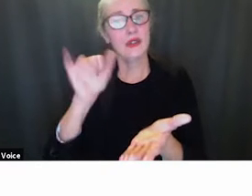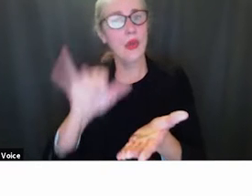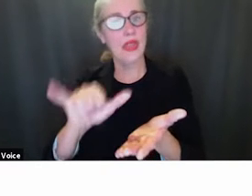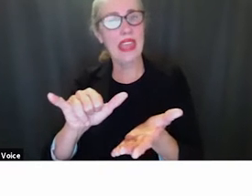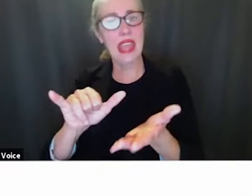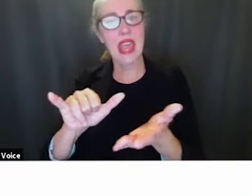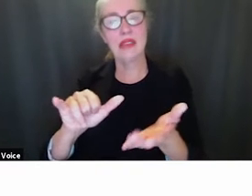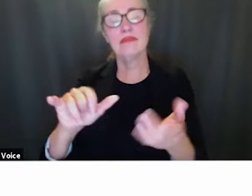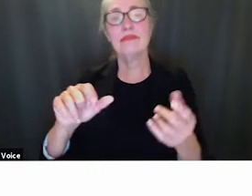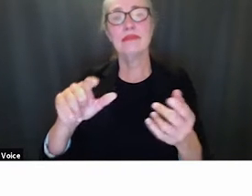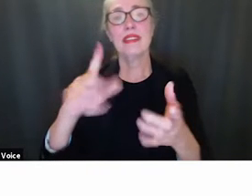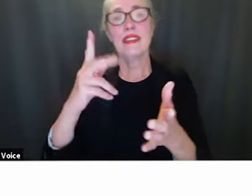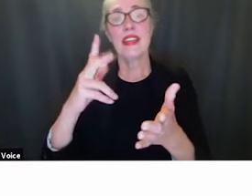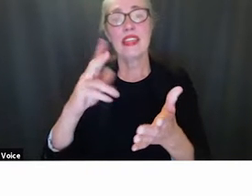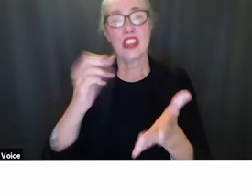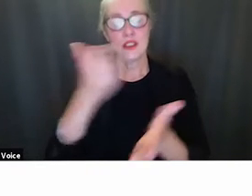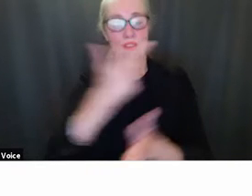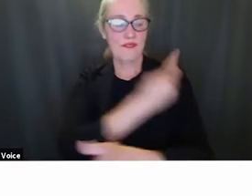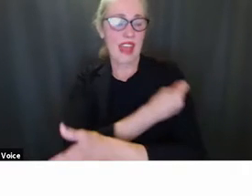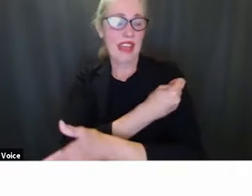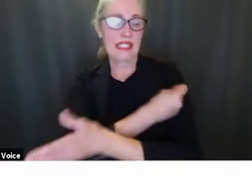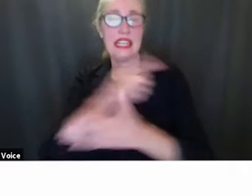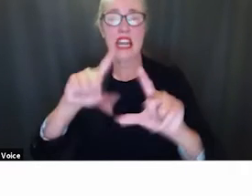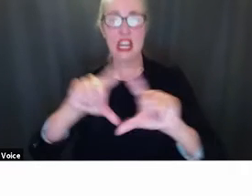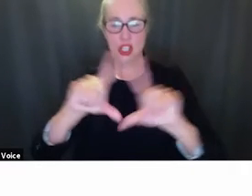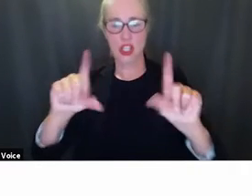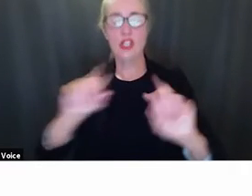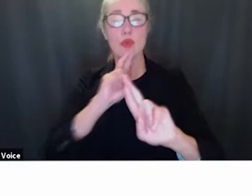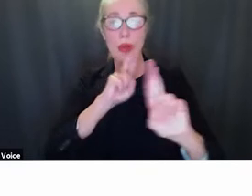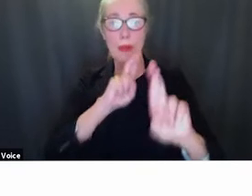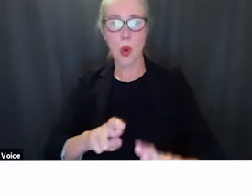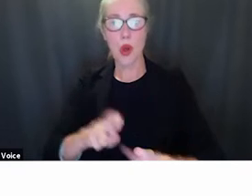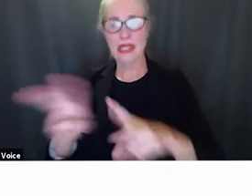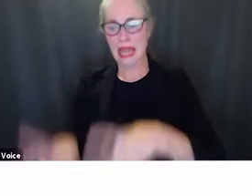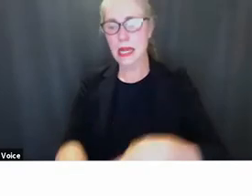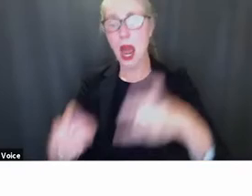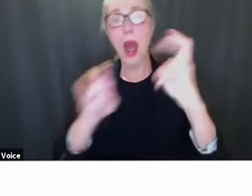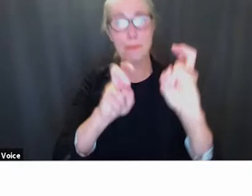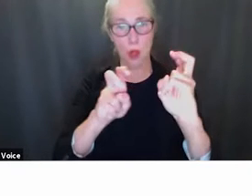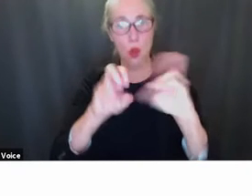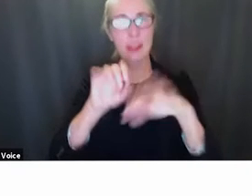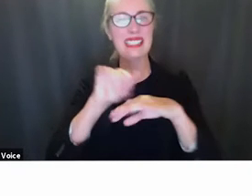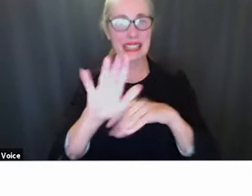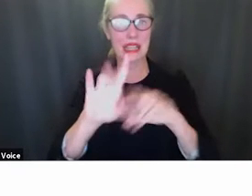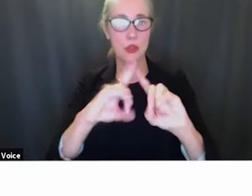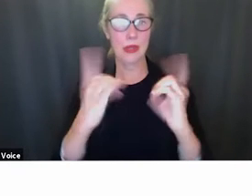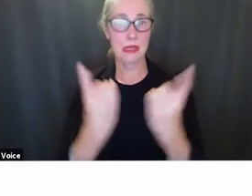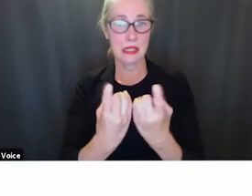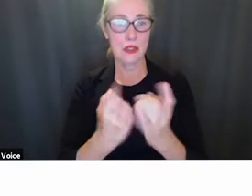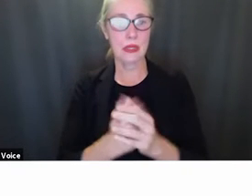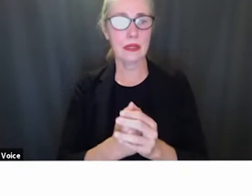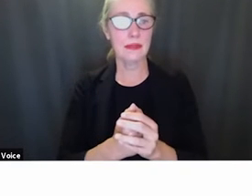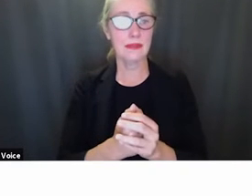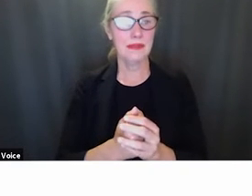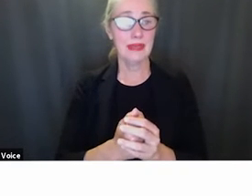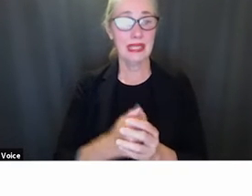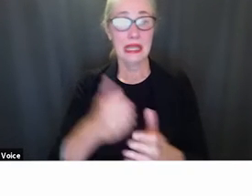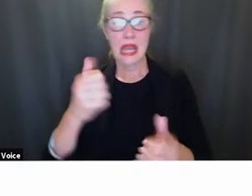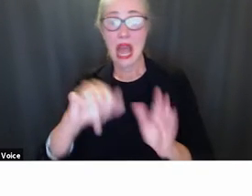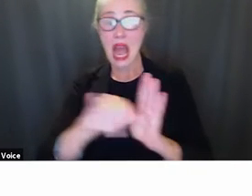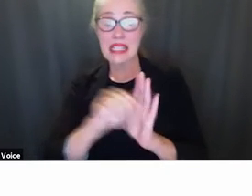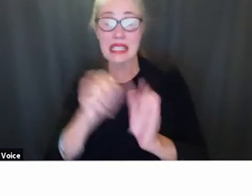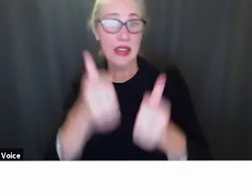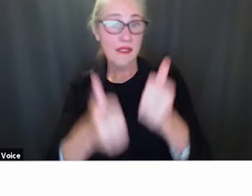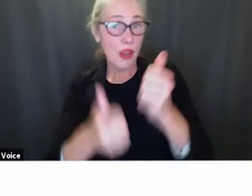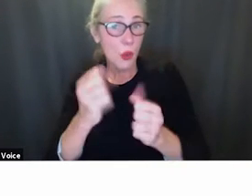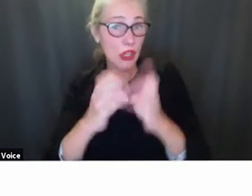necesario para que ellos puedan subir su registro de vacunación. El identificar qué estudiantes